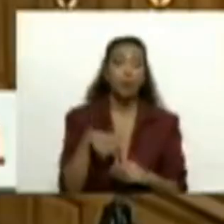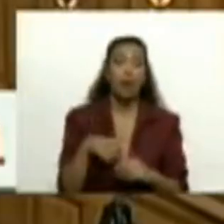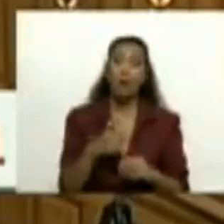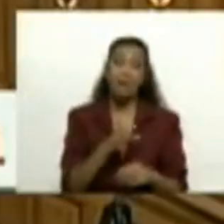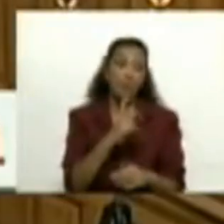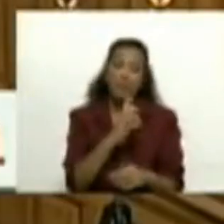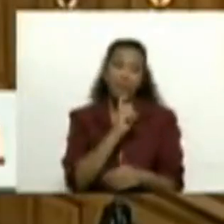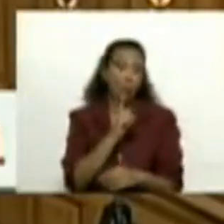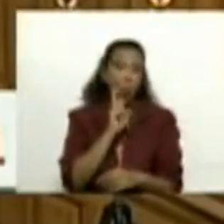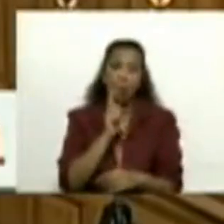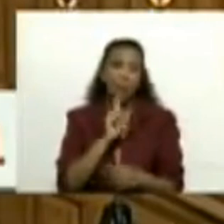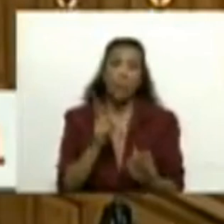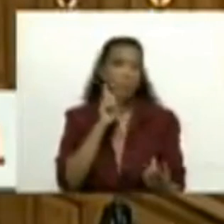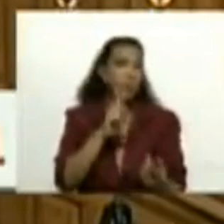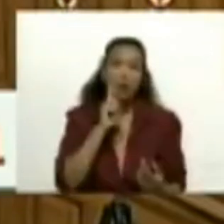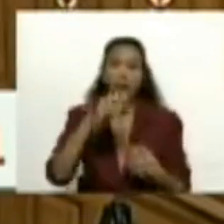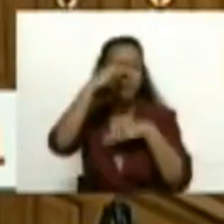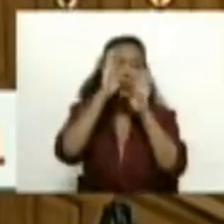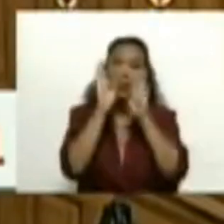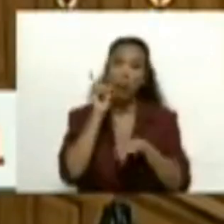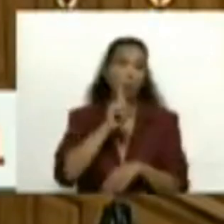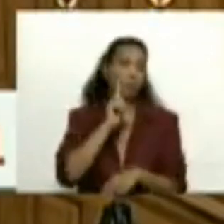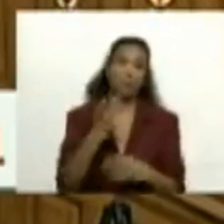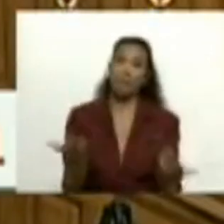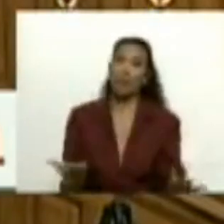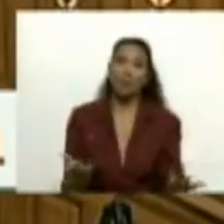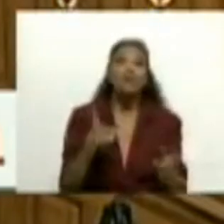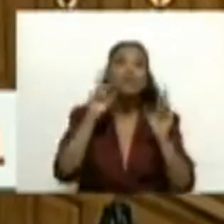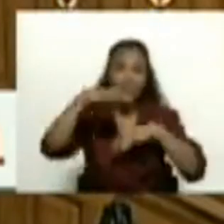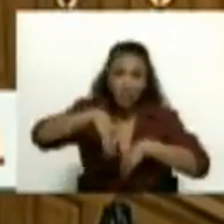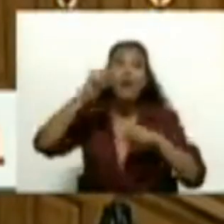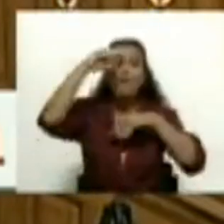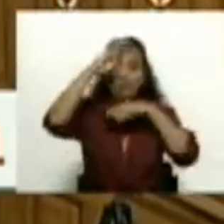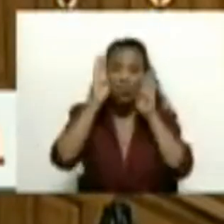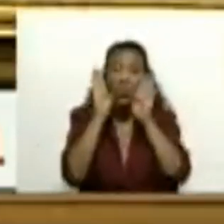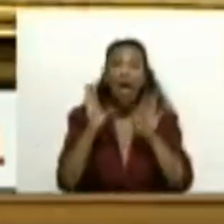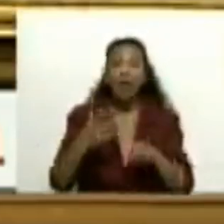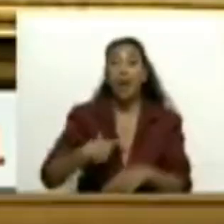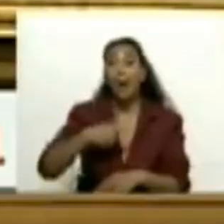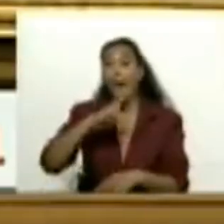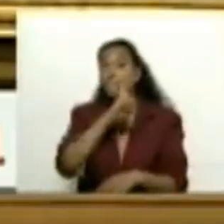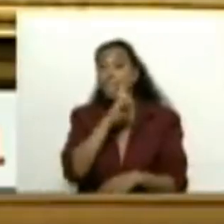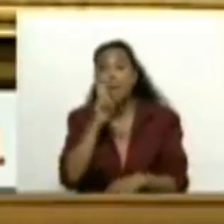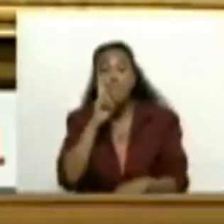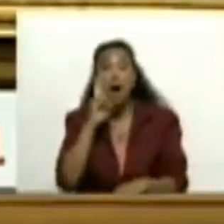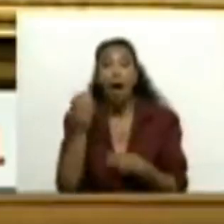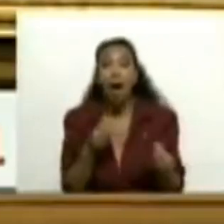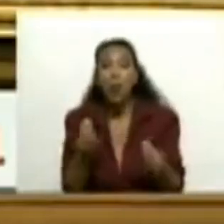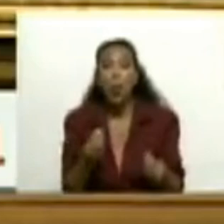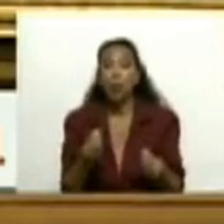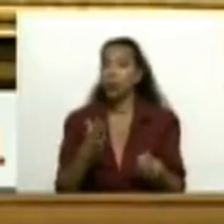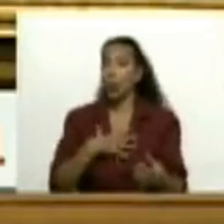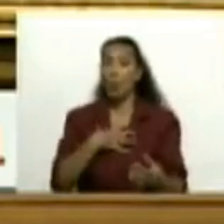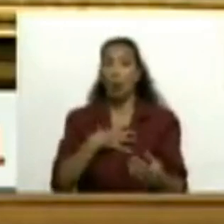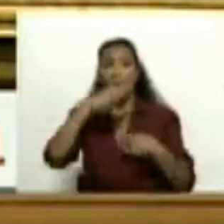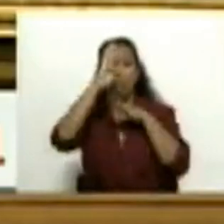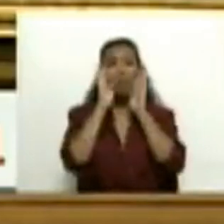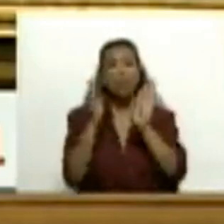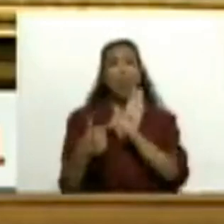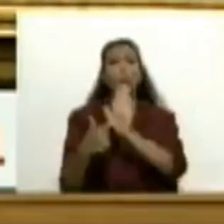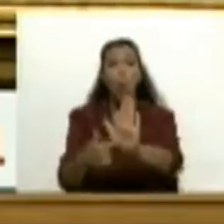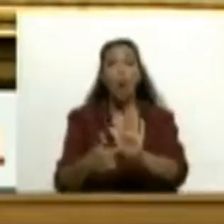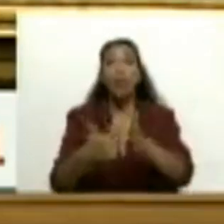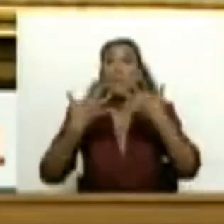falso que el niño no fue atendido. Es falso que la reacción del padre fue debido a que el niño no fue atendido, presentaba un